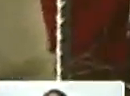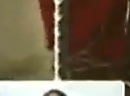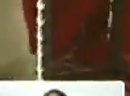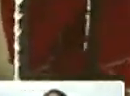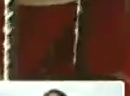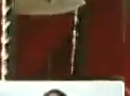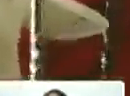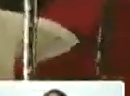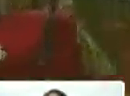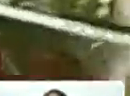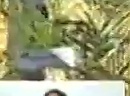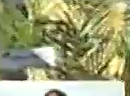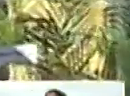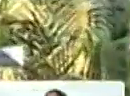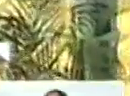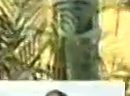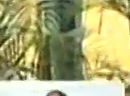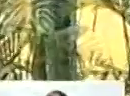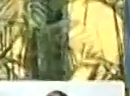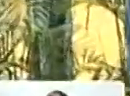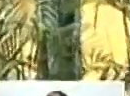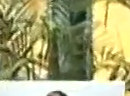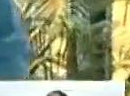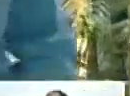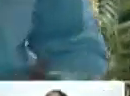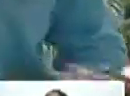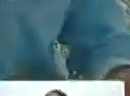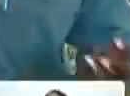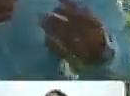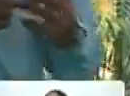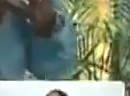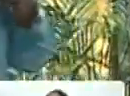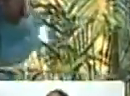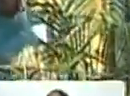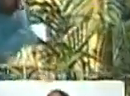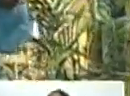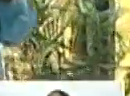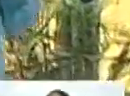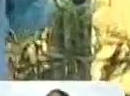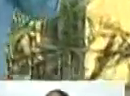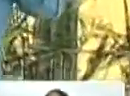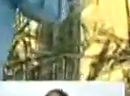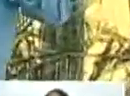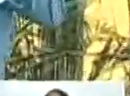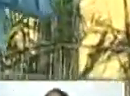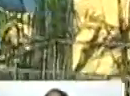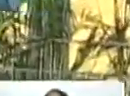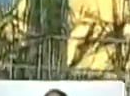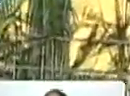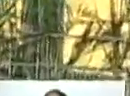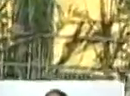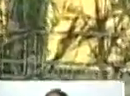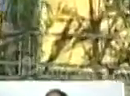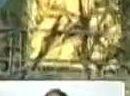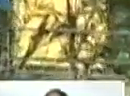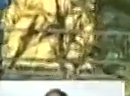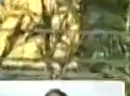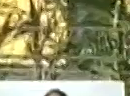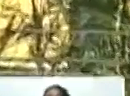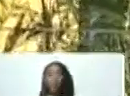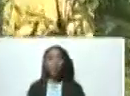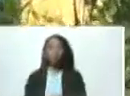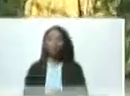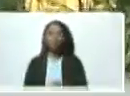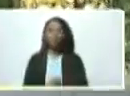¿Ves? No declara. No. Le dije que declarara y no declara. Bueno.